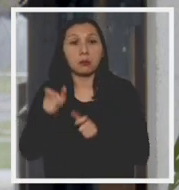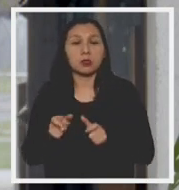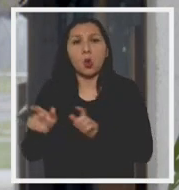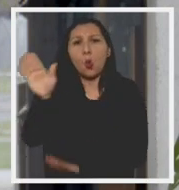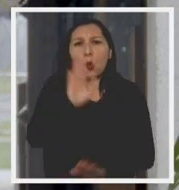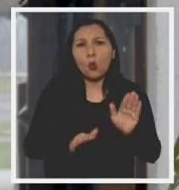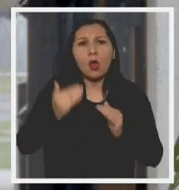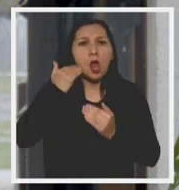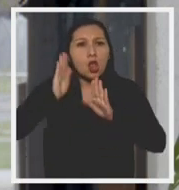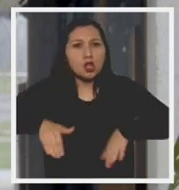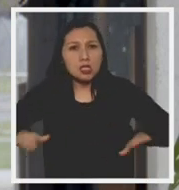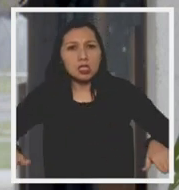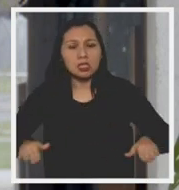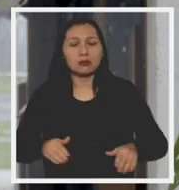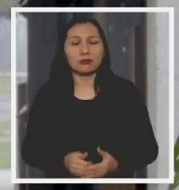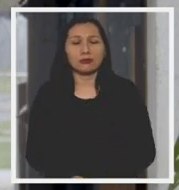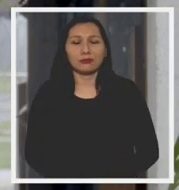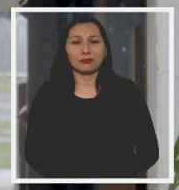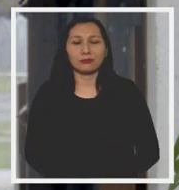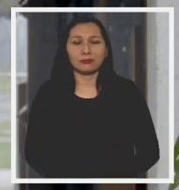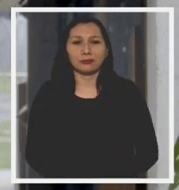de la infancia,